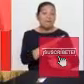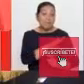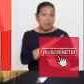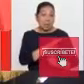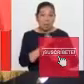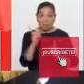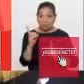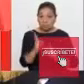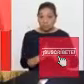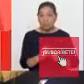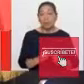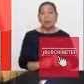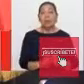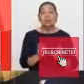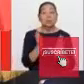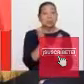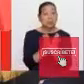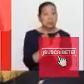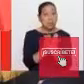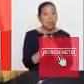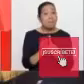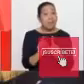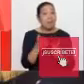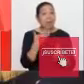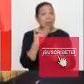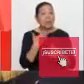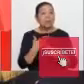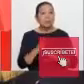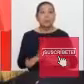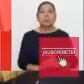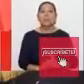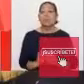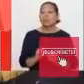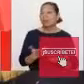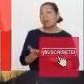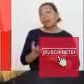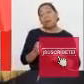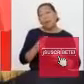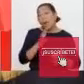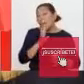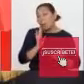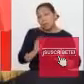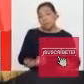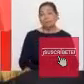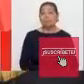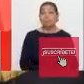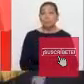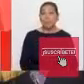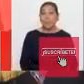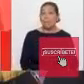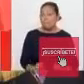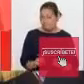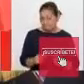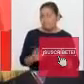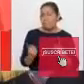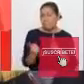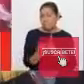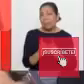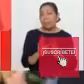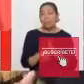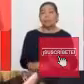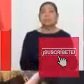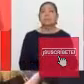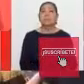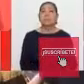Público y los psicólogos para poder obtener alguna versión sobre ella, si es que ella desea manifestarlo, ¿no? Pero ya pasó por medicina legal. Sí, por supuesto. Sí. Bien,